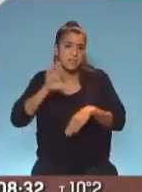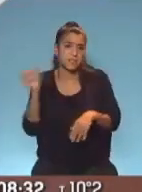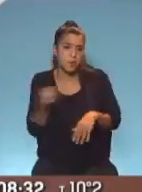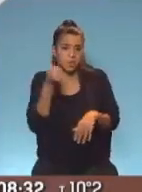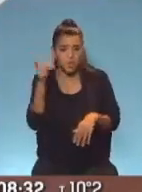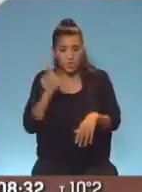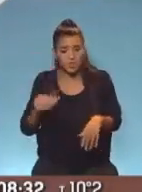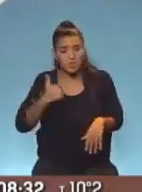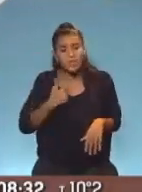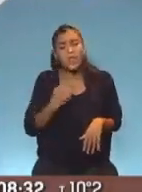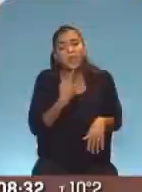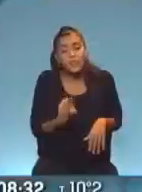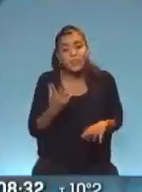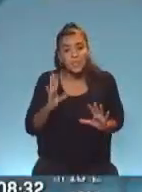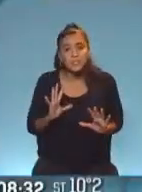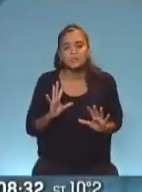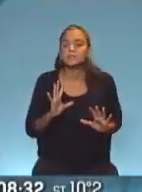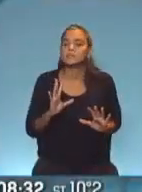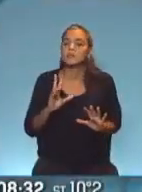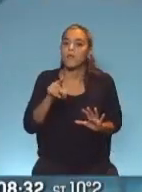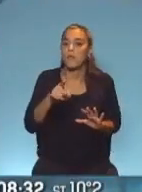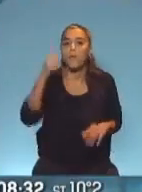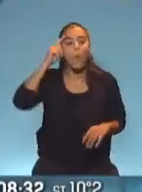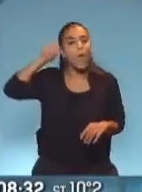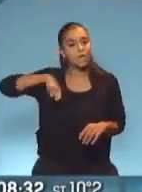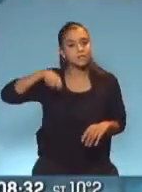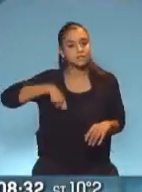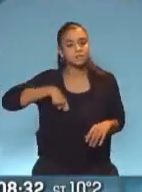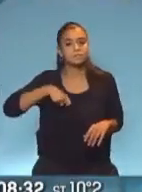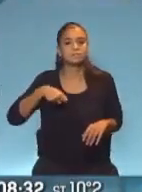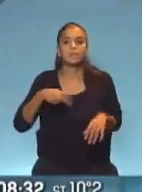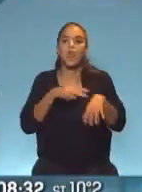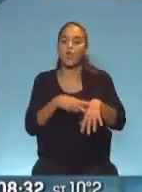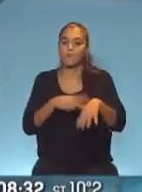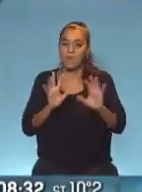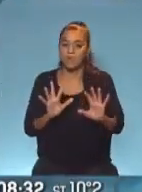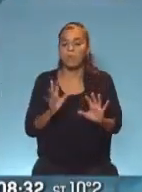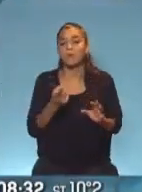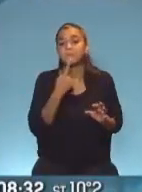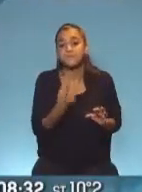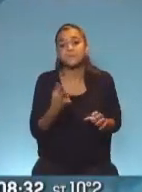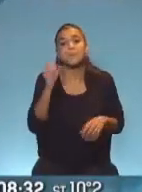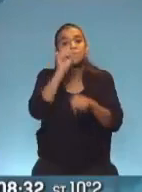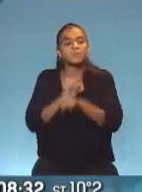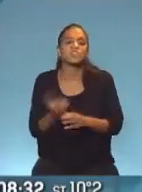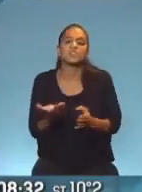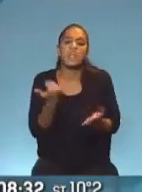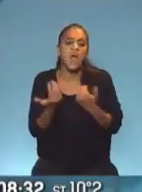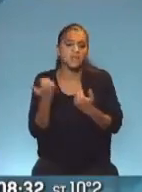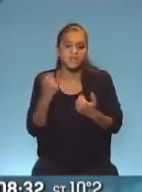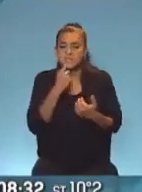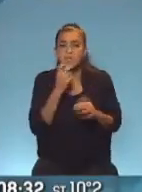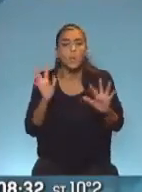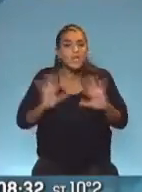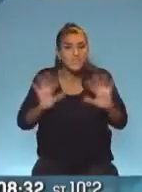país, resolvió aconsejar a los jueces que de alguna manera saquen de la prisión a quienes no sea necesario